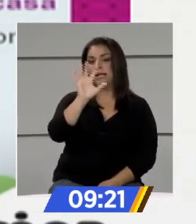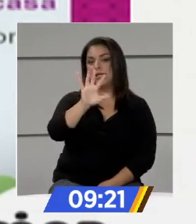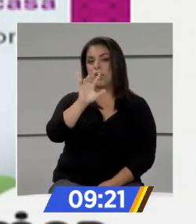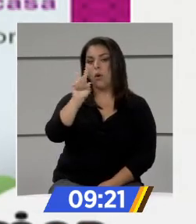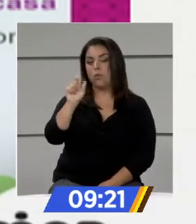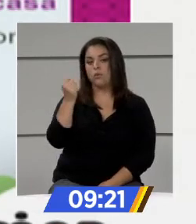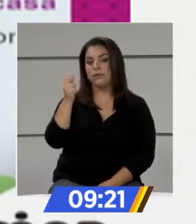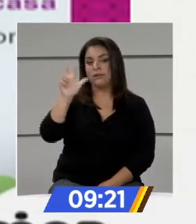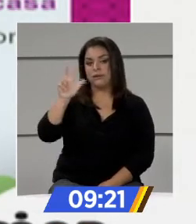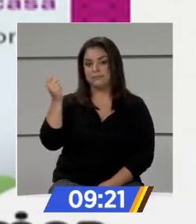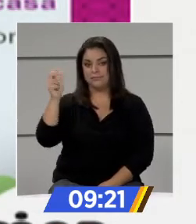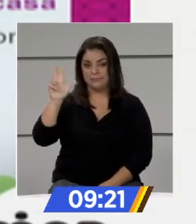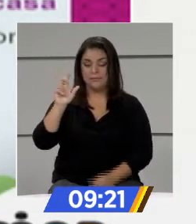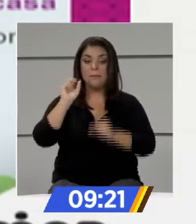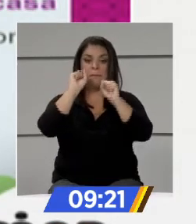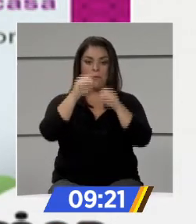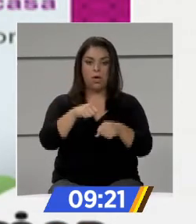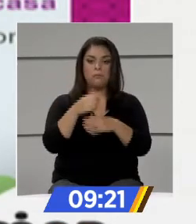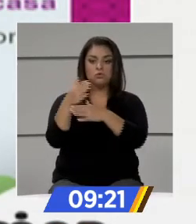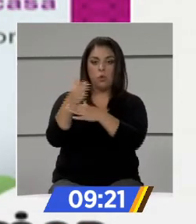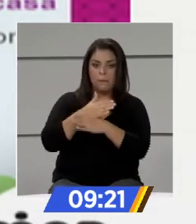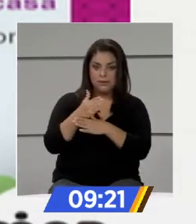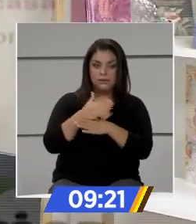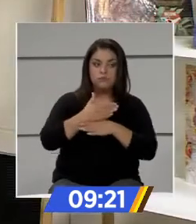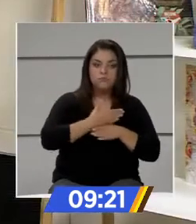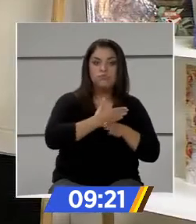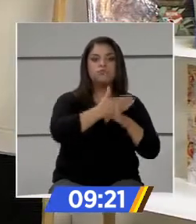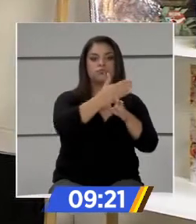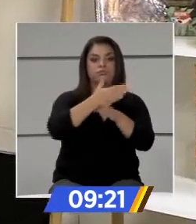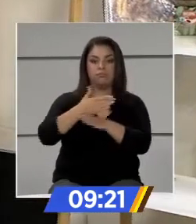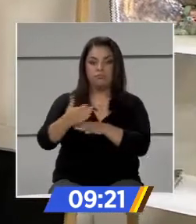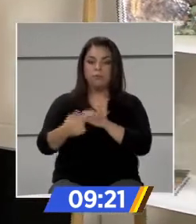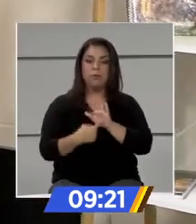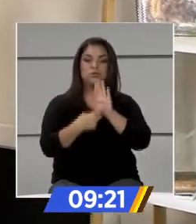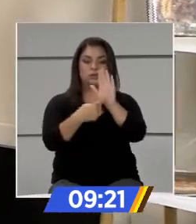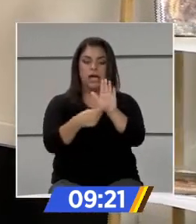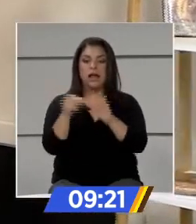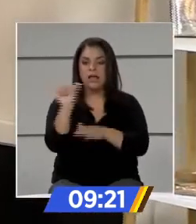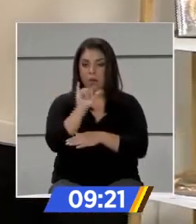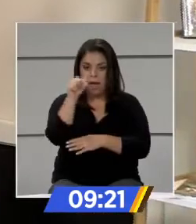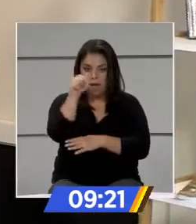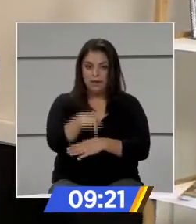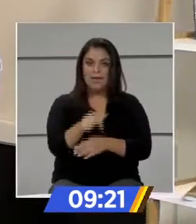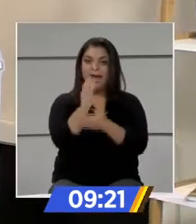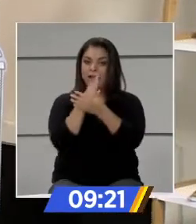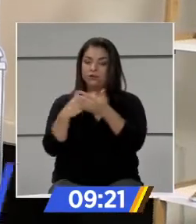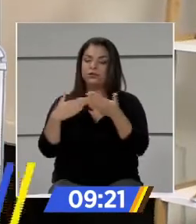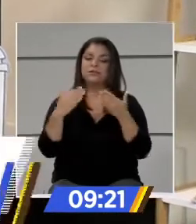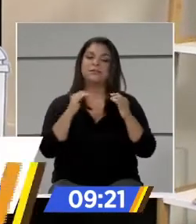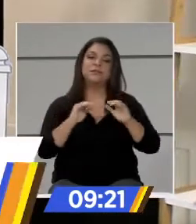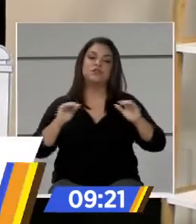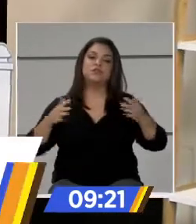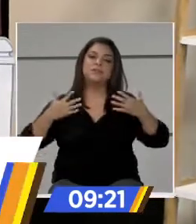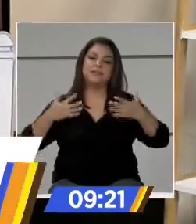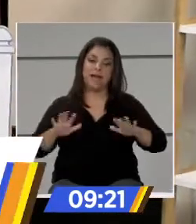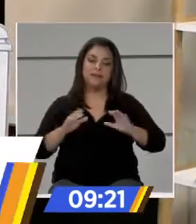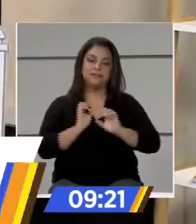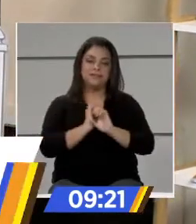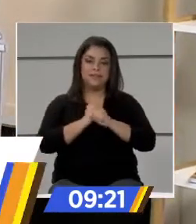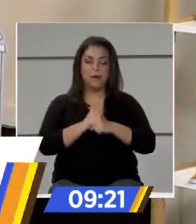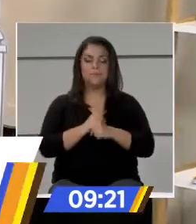8751-1313 para que puedan compartirlo con nosotros y nosotros mostrarlo, por supuesto, como lo han hecho algunos de los chicos que ya están ahí.